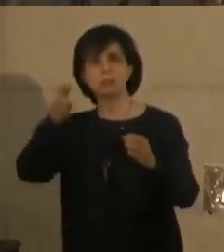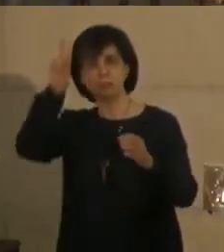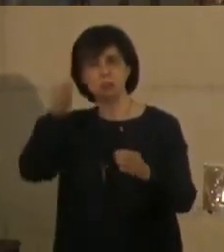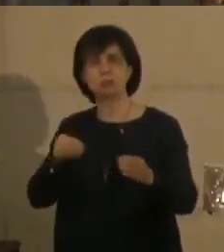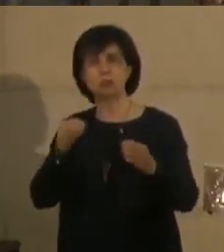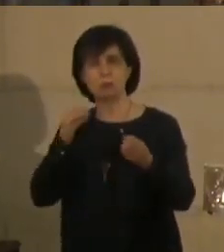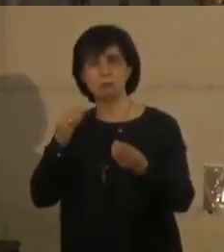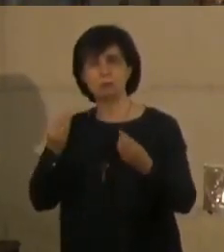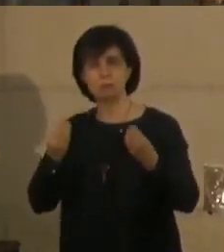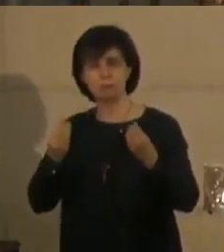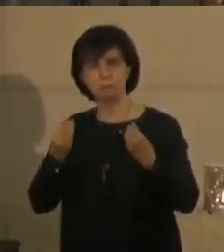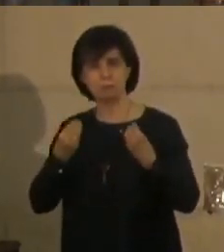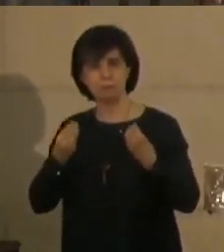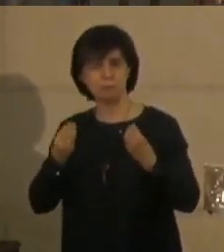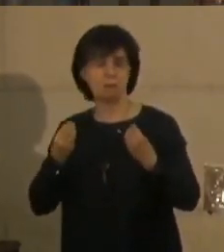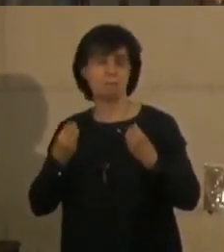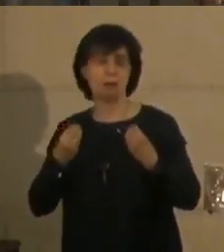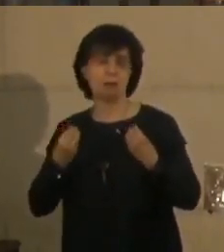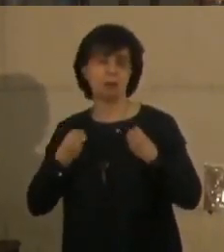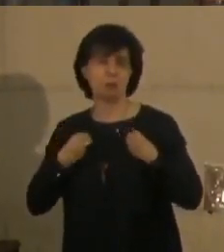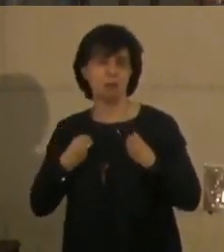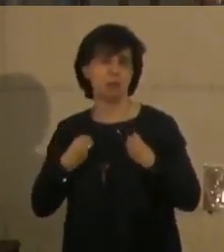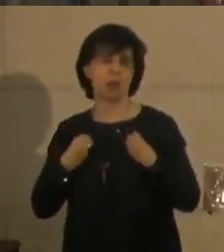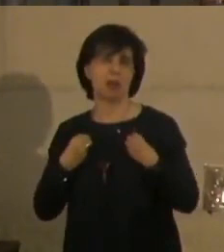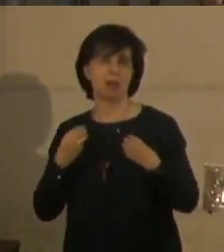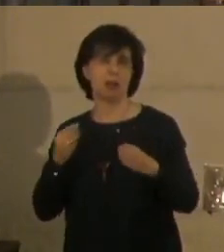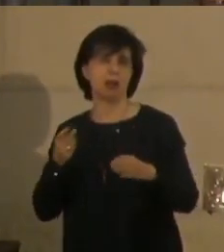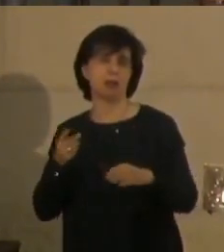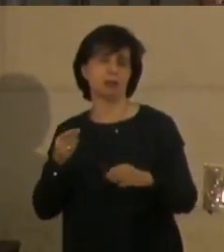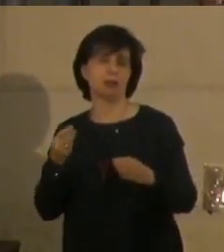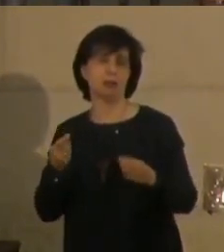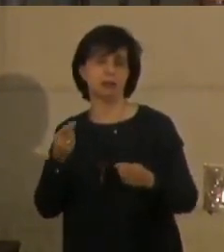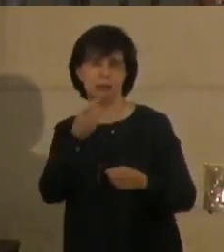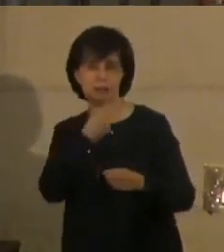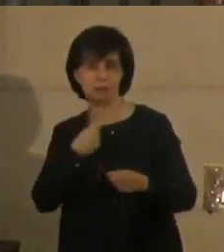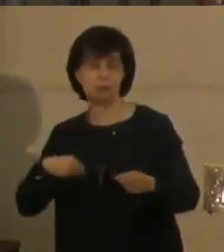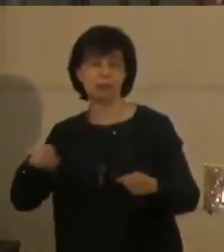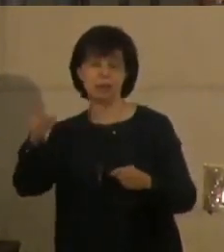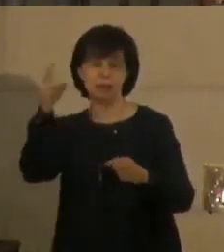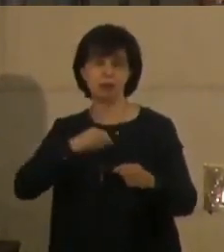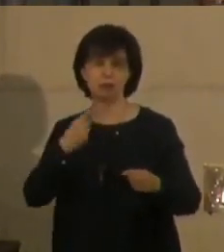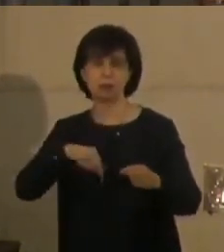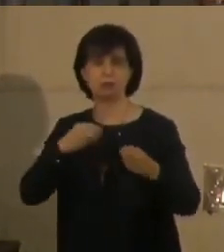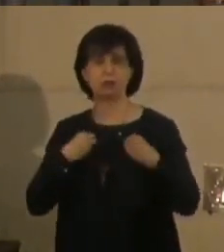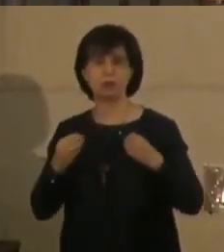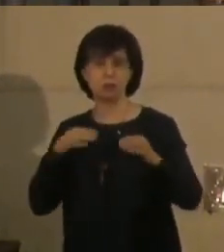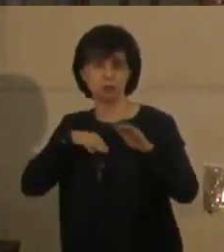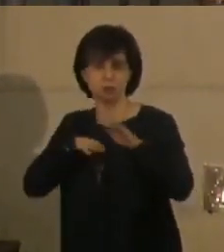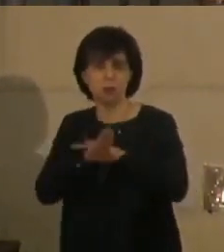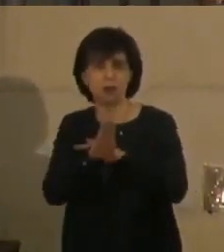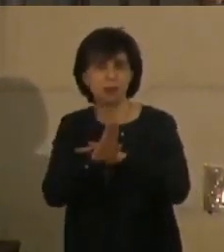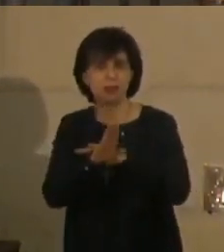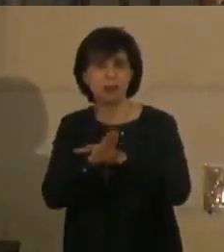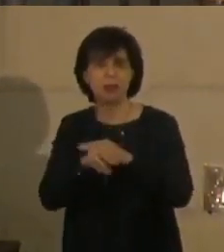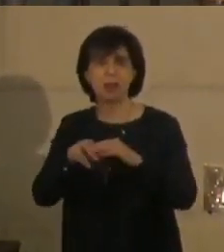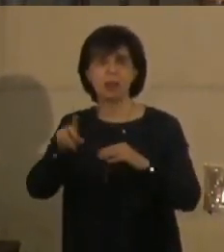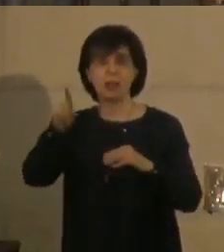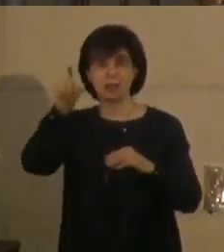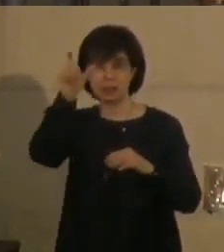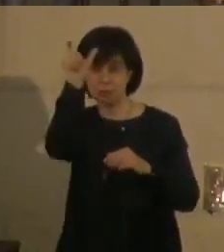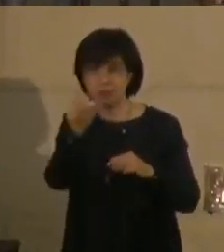palabra que entra en nuestra existencia. El que acepta mis mandamientos y los guarda, ese me